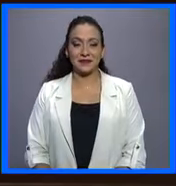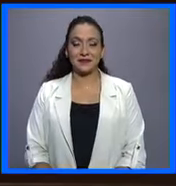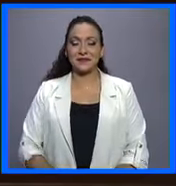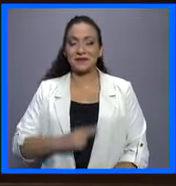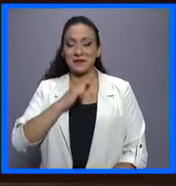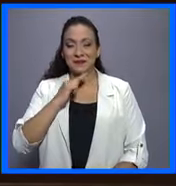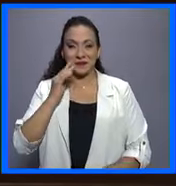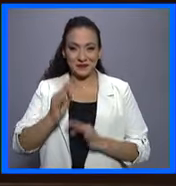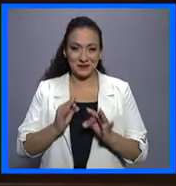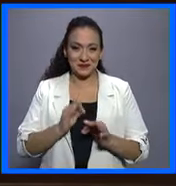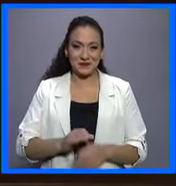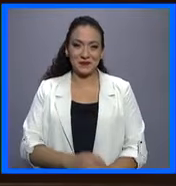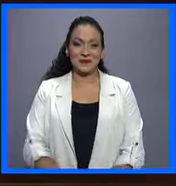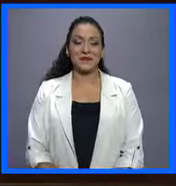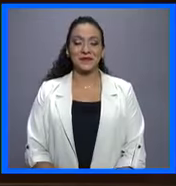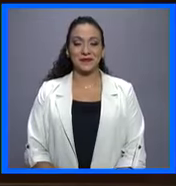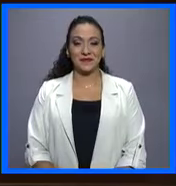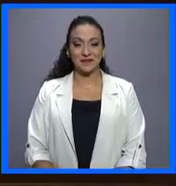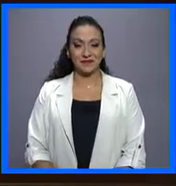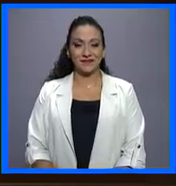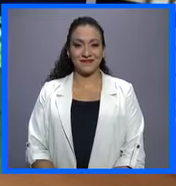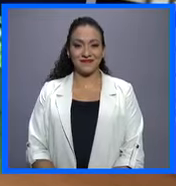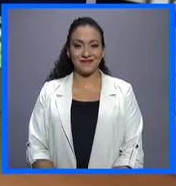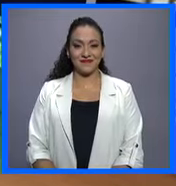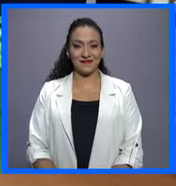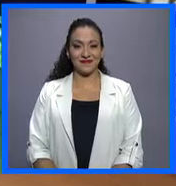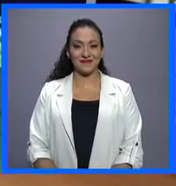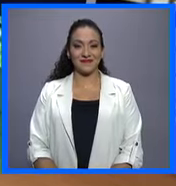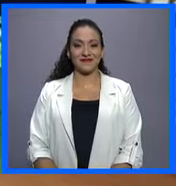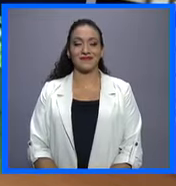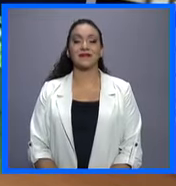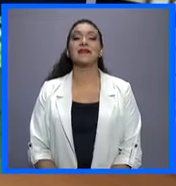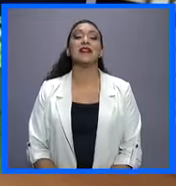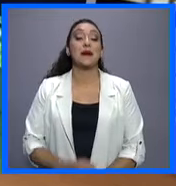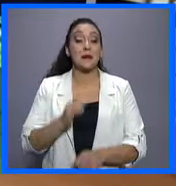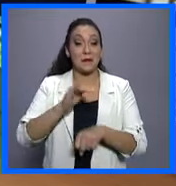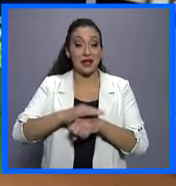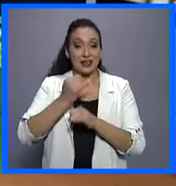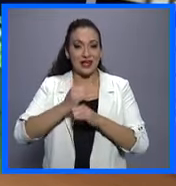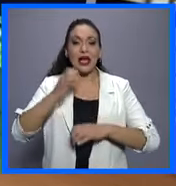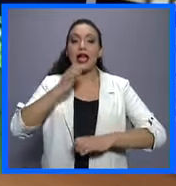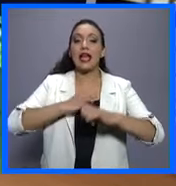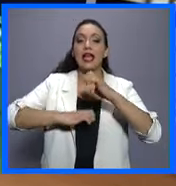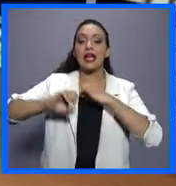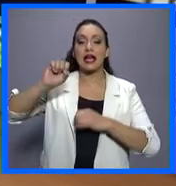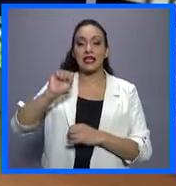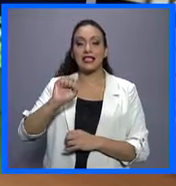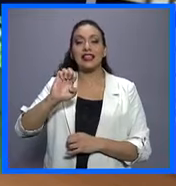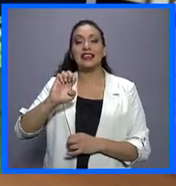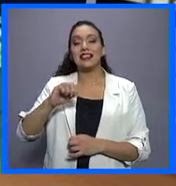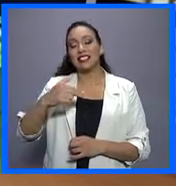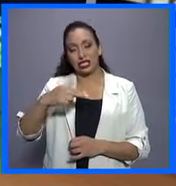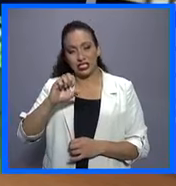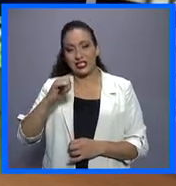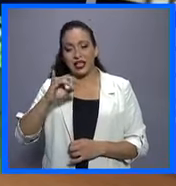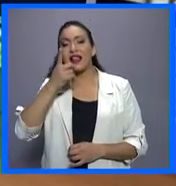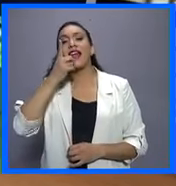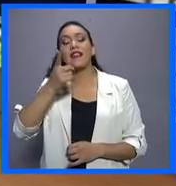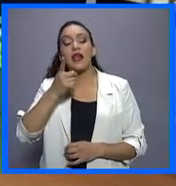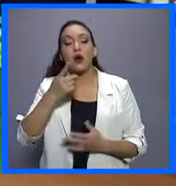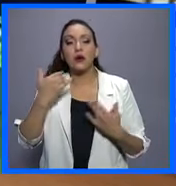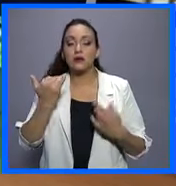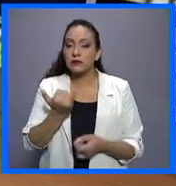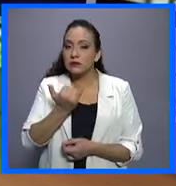Para Plural TV, Juan Carlos González. En más información, la empresa Shein se disculpó por plagiar